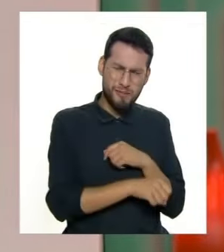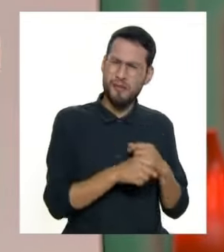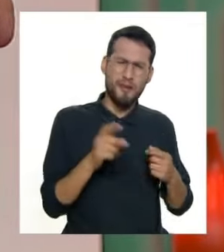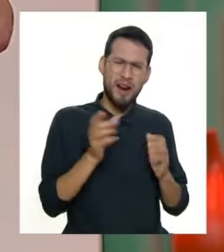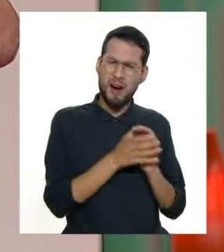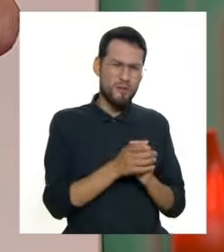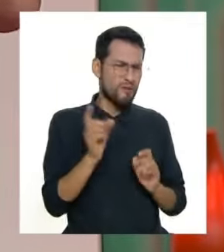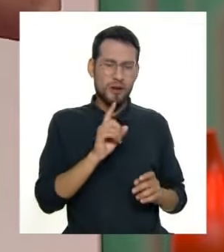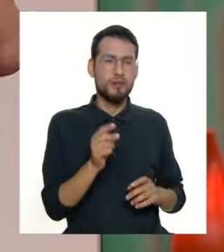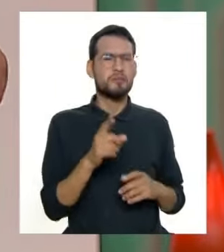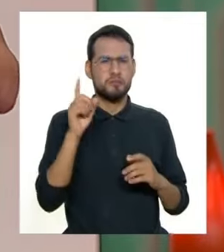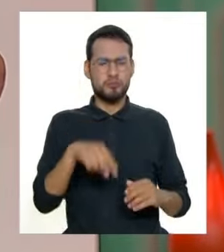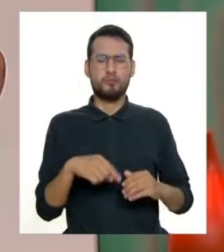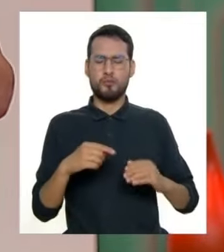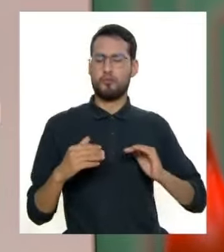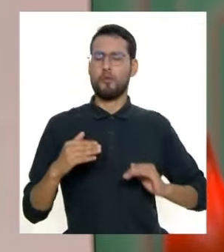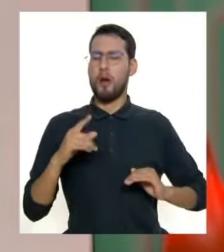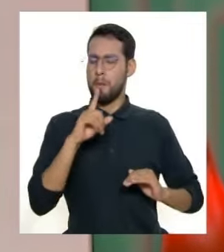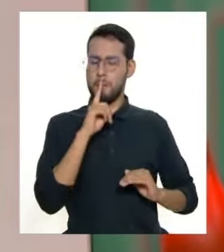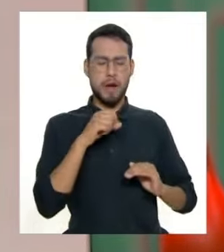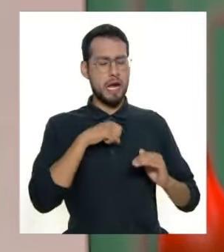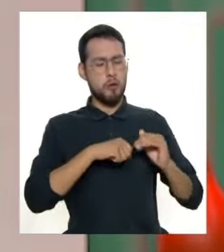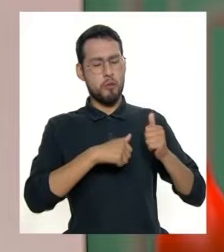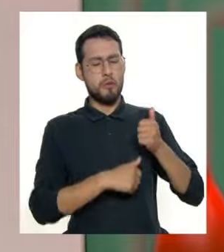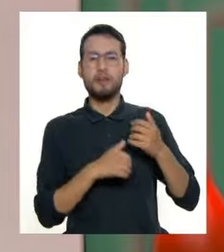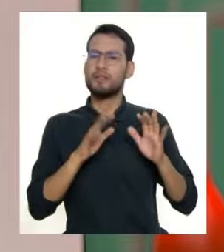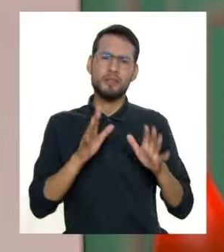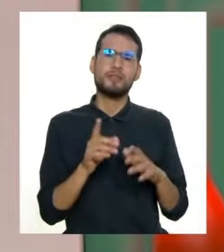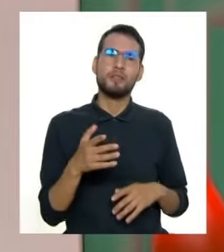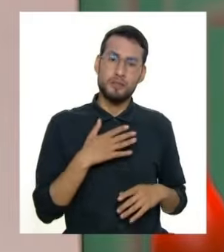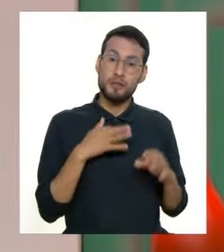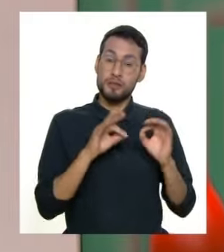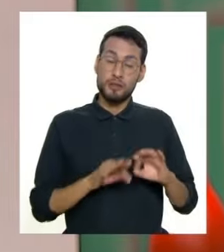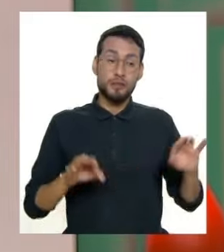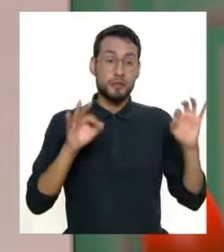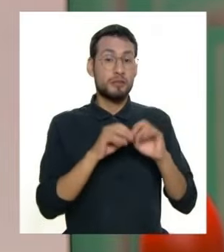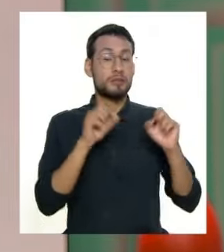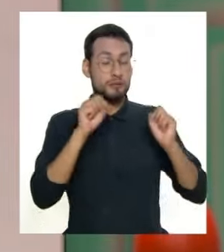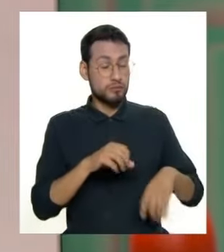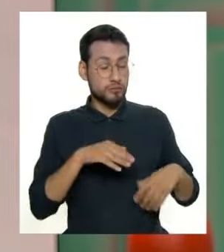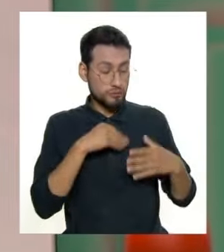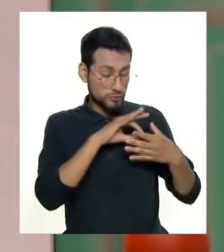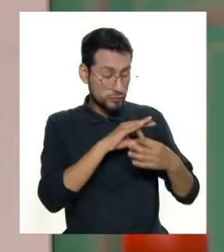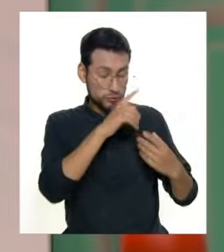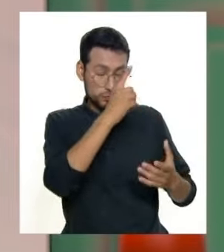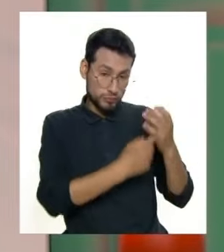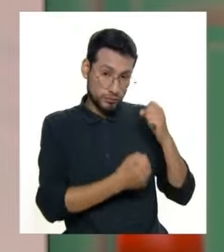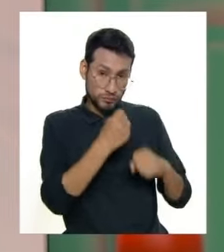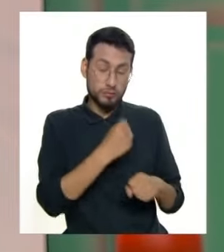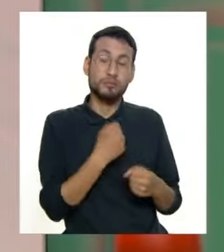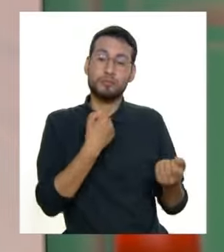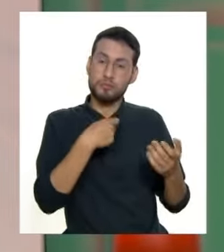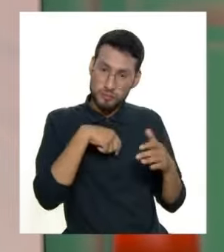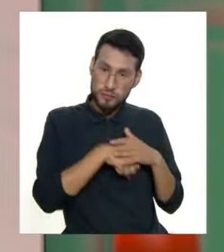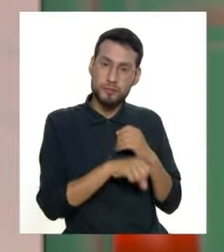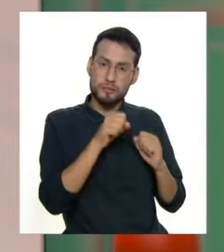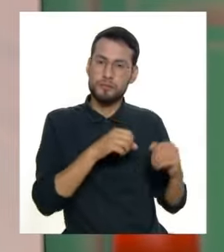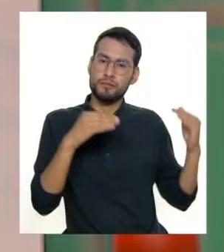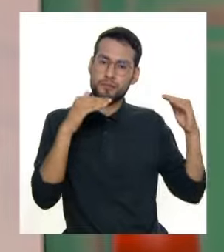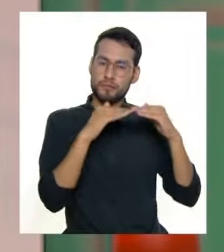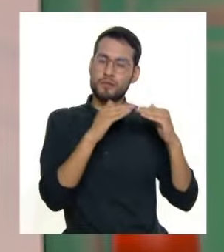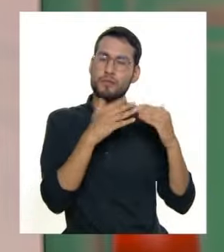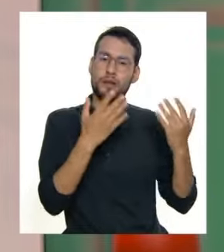hijos, siempre hay que mantener esta línea de padres a hijos, pero para mí es muy importante crear confianza en nuestros hijos y ser igual, de